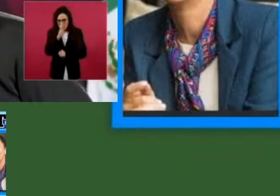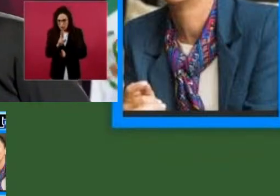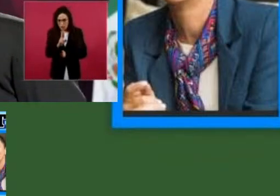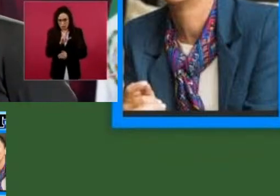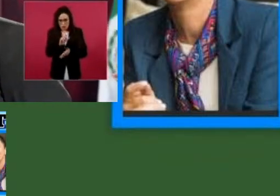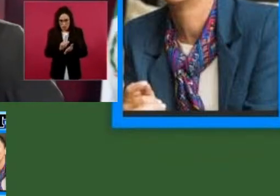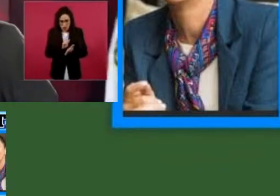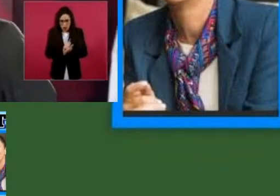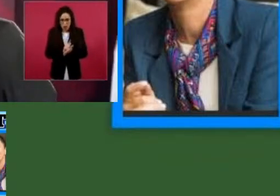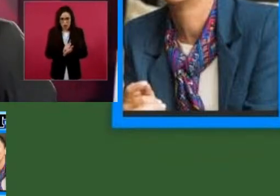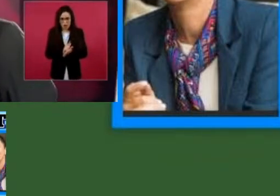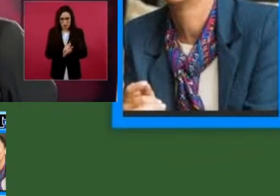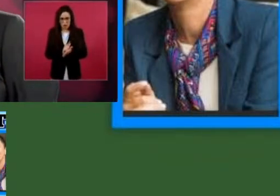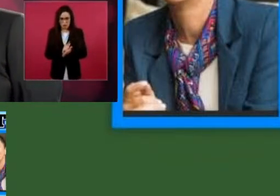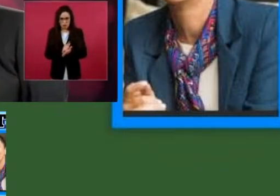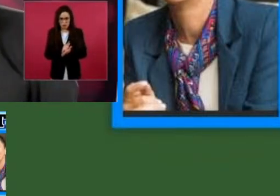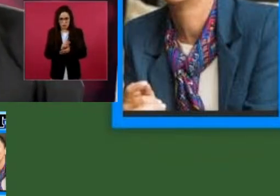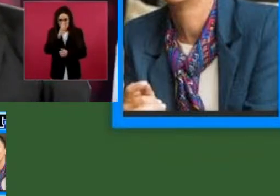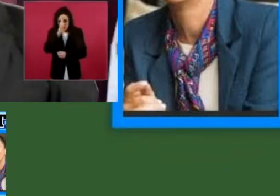Eso es reafirmar